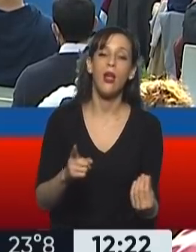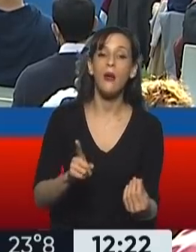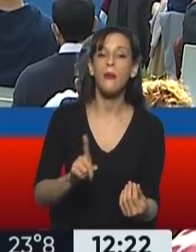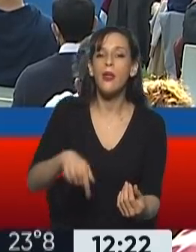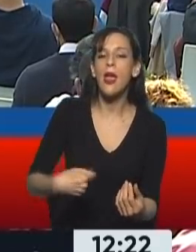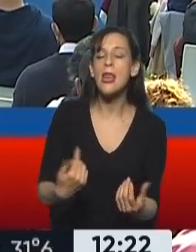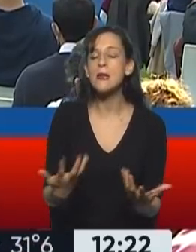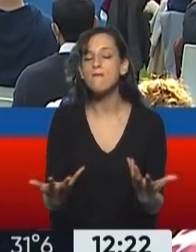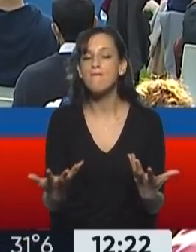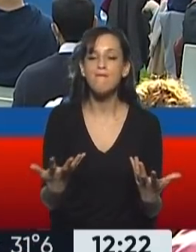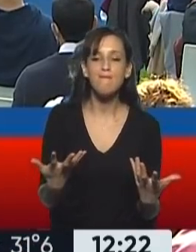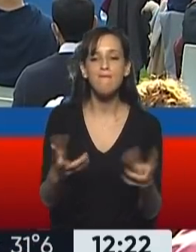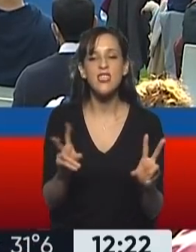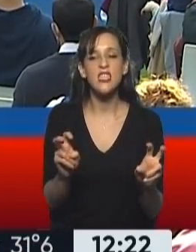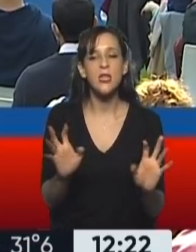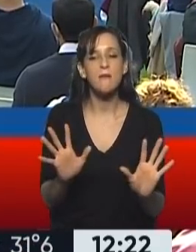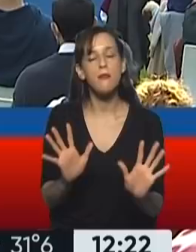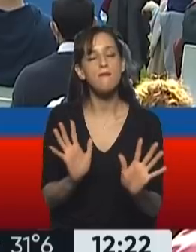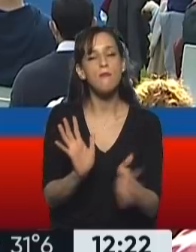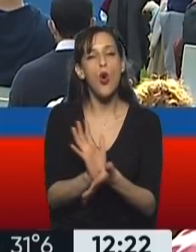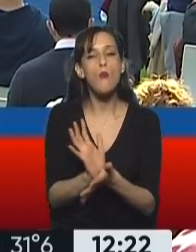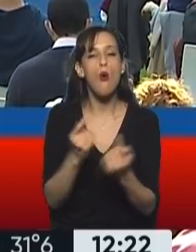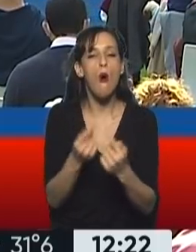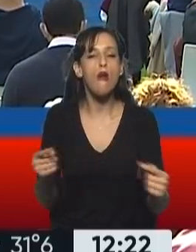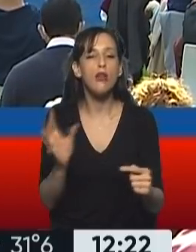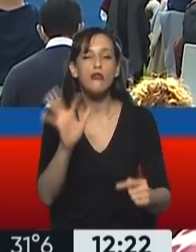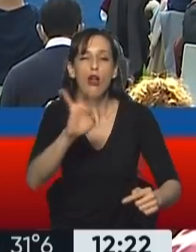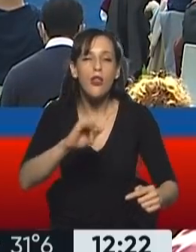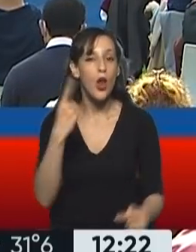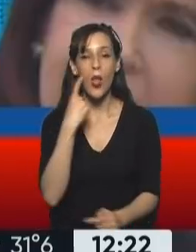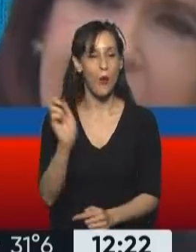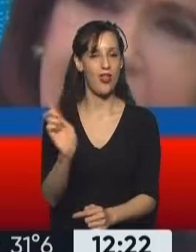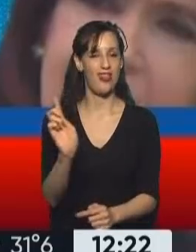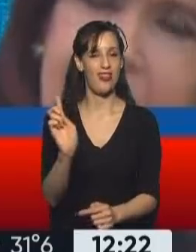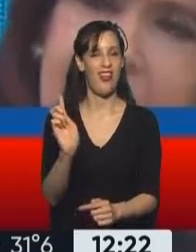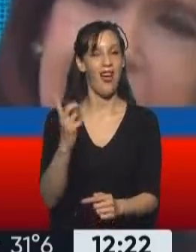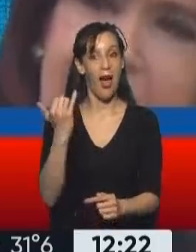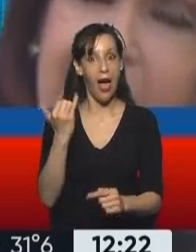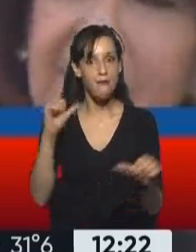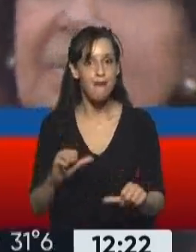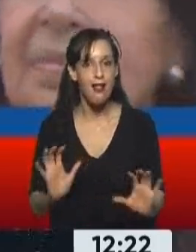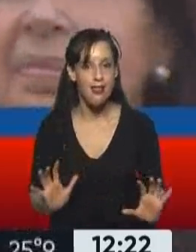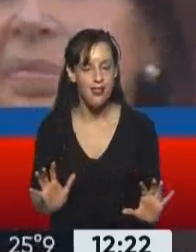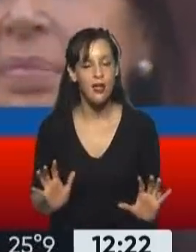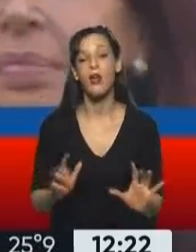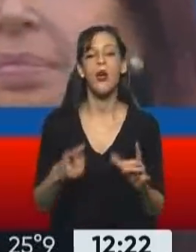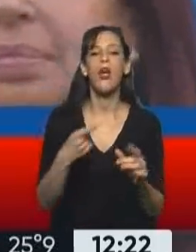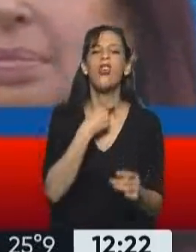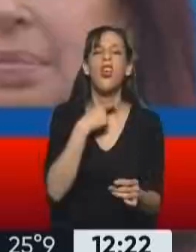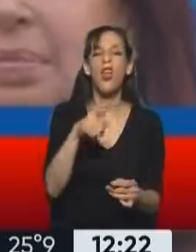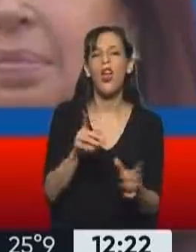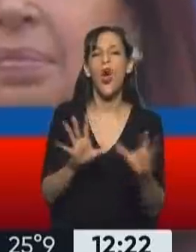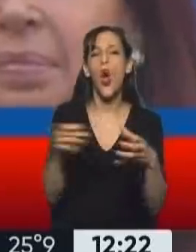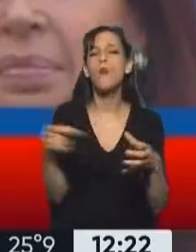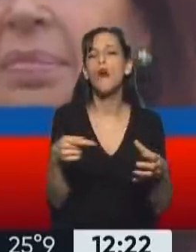generando cuestiones totalmente superficiales. Quieren que discutamos cosas que están totalmente alejadas